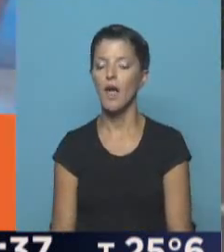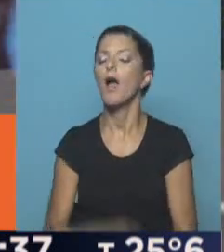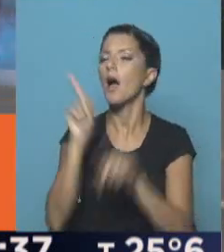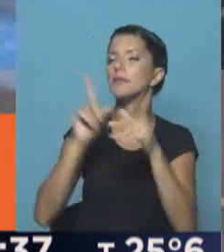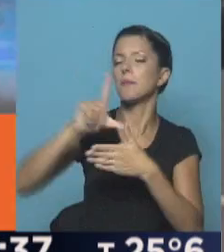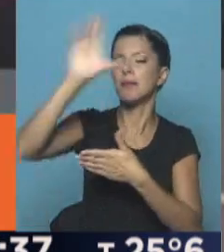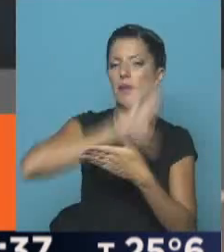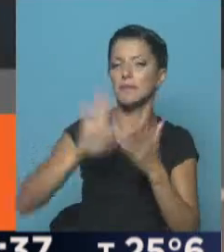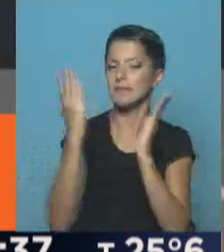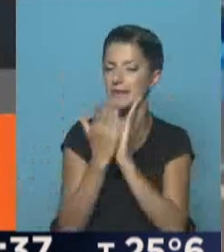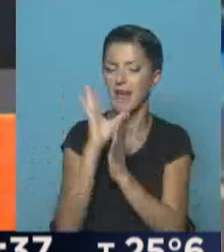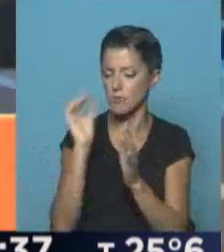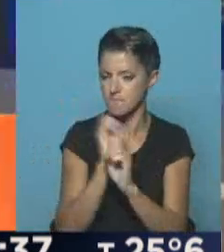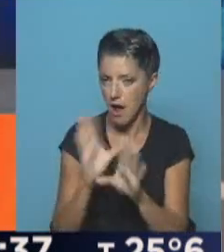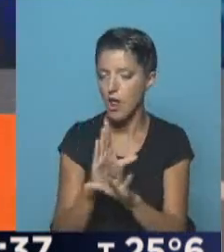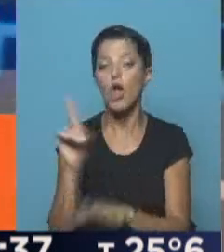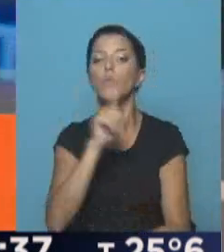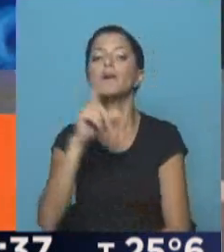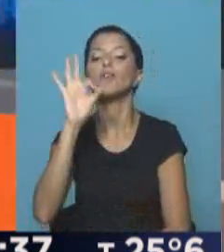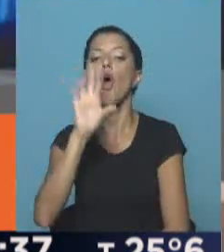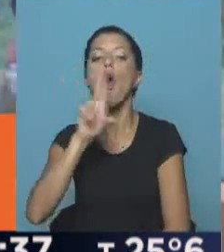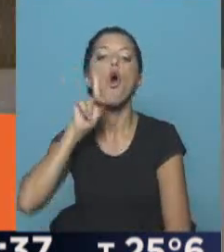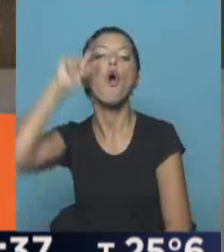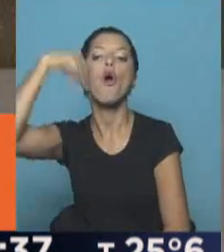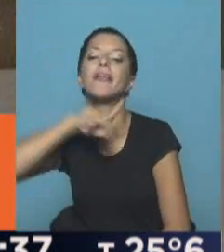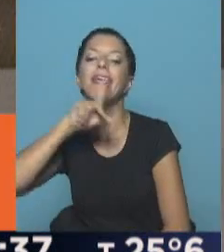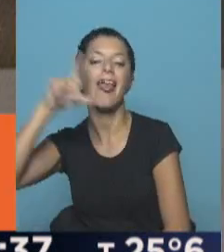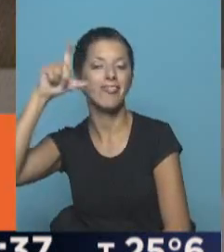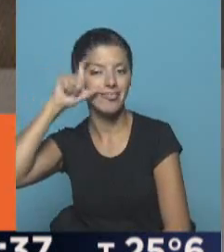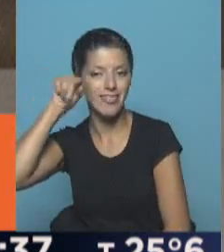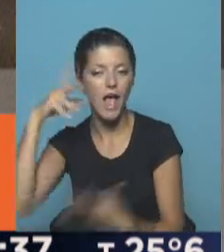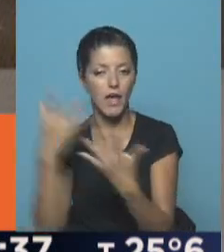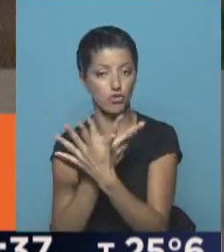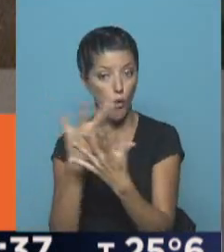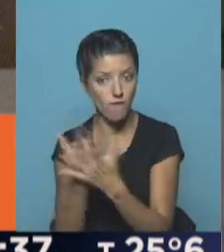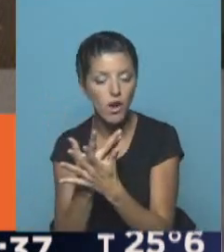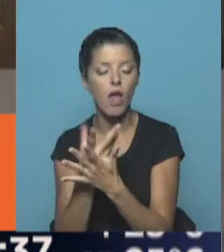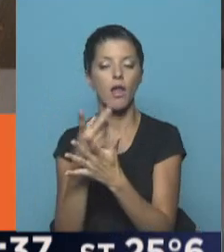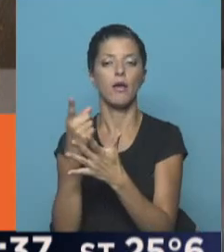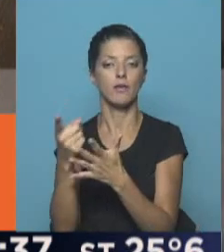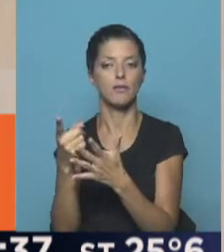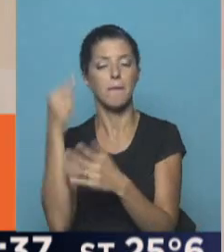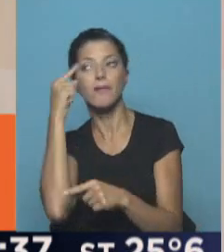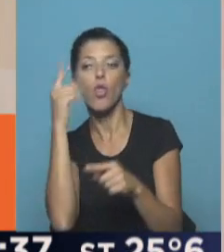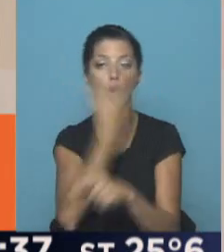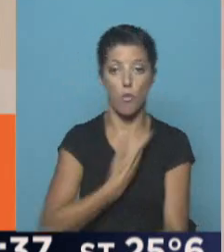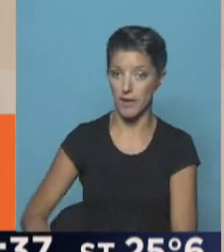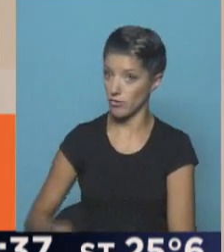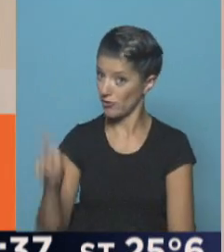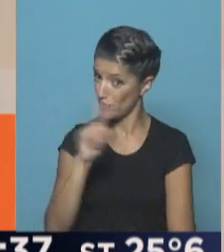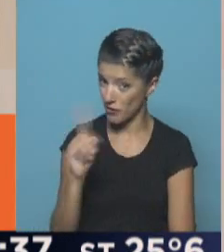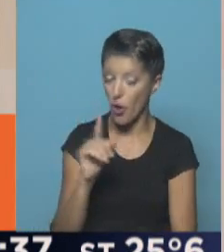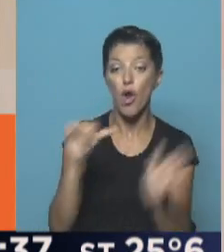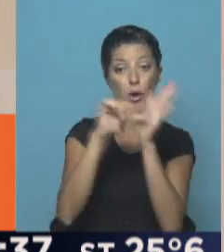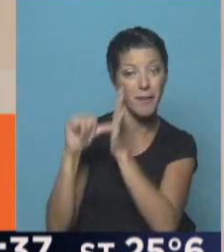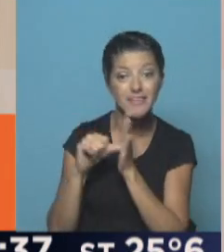Latina. No es Oriente el que sufre el descontento de sus clases medias en relación con los gobiernos, sino que son los países de